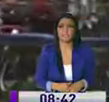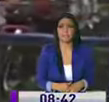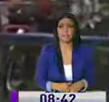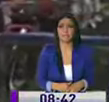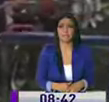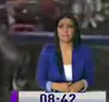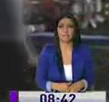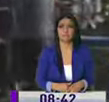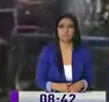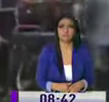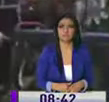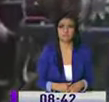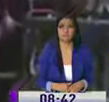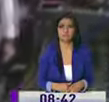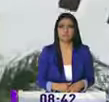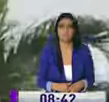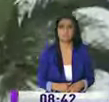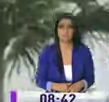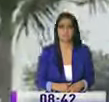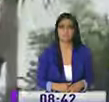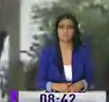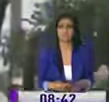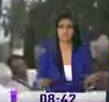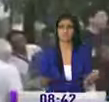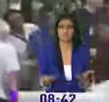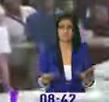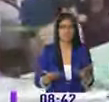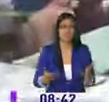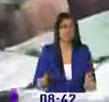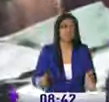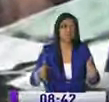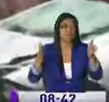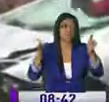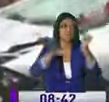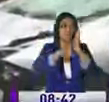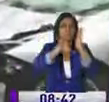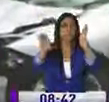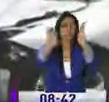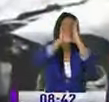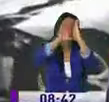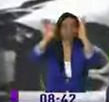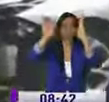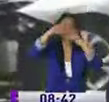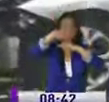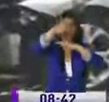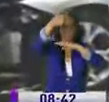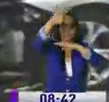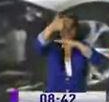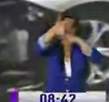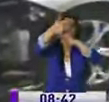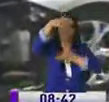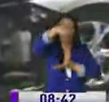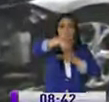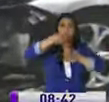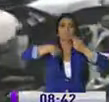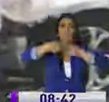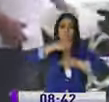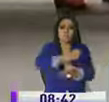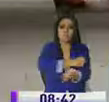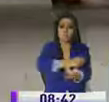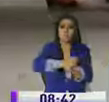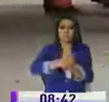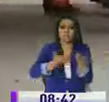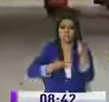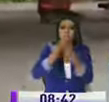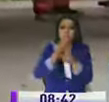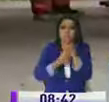se trató de un accidente al cual se habría suscitado en la parte alta de un parqueadero en un centro comercial en la vía samborondón una mala maniobra